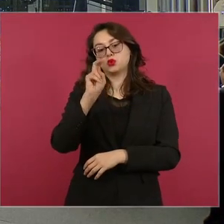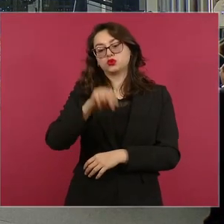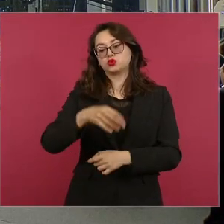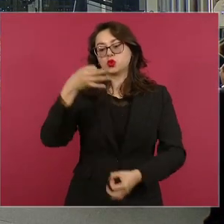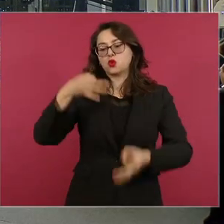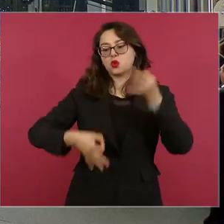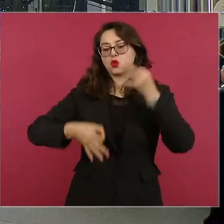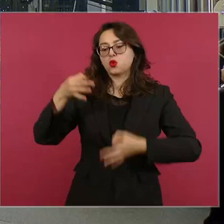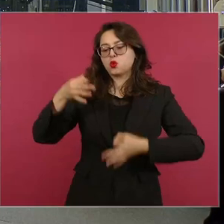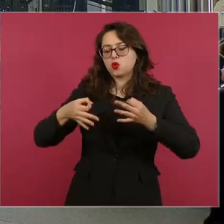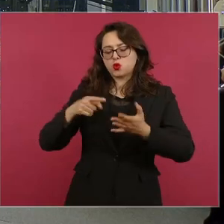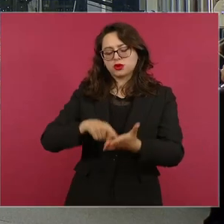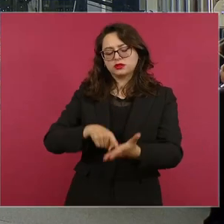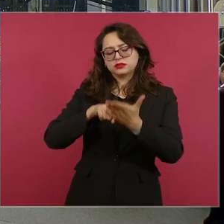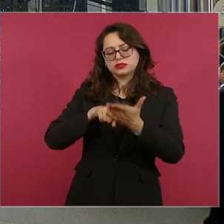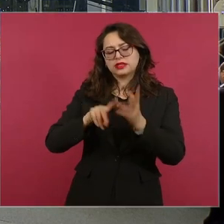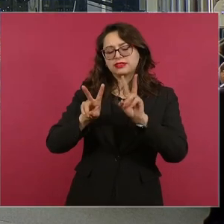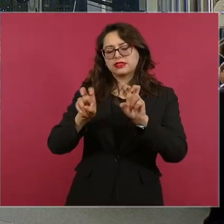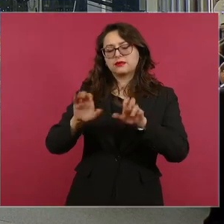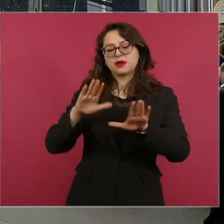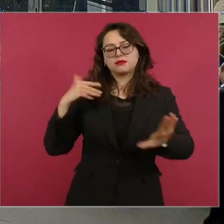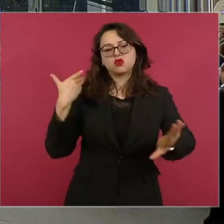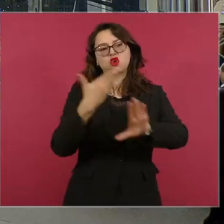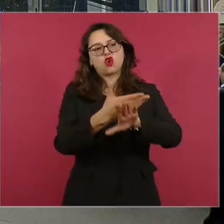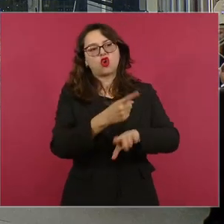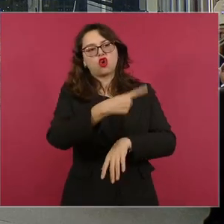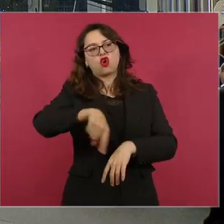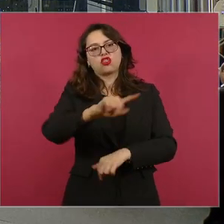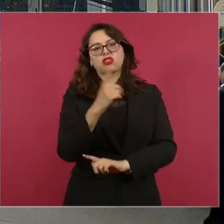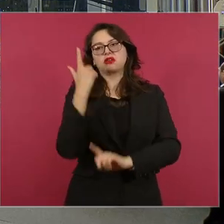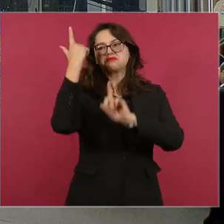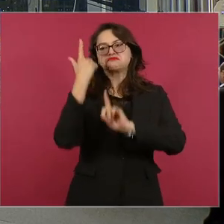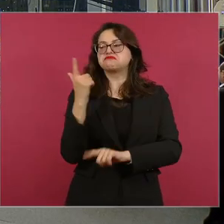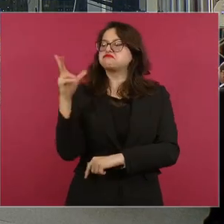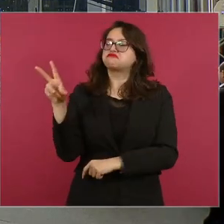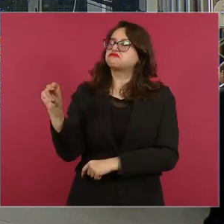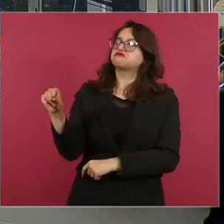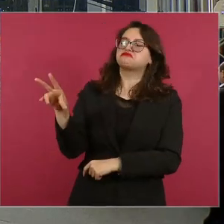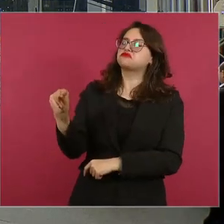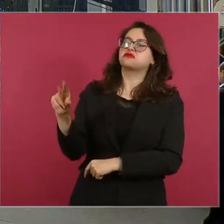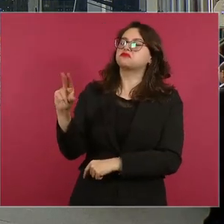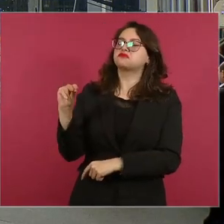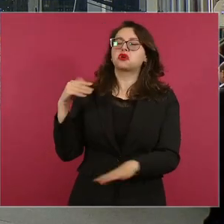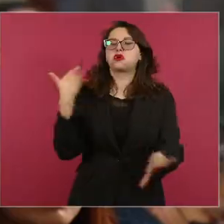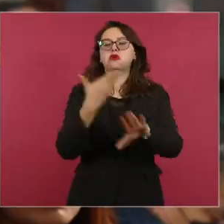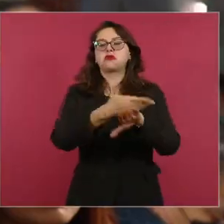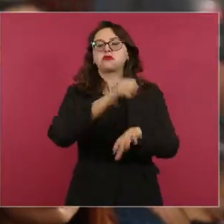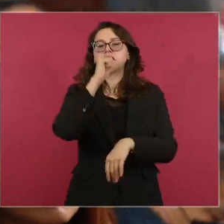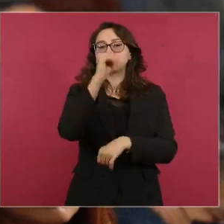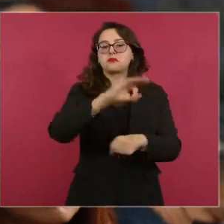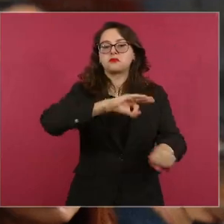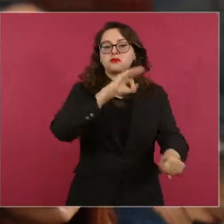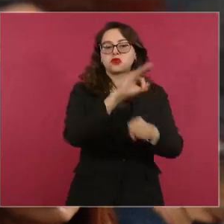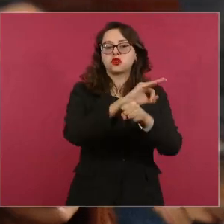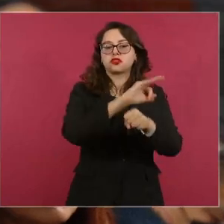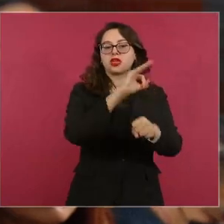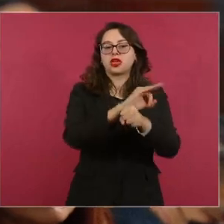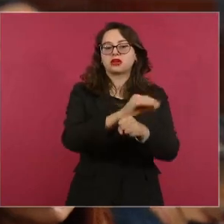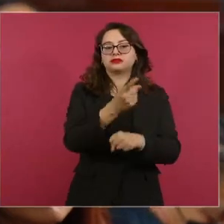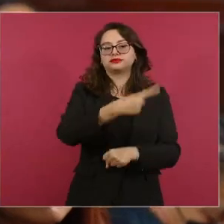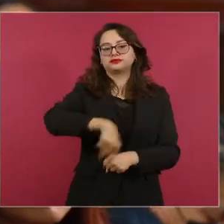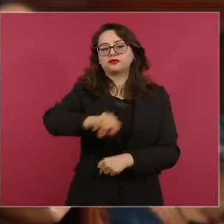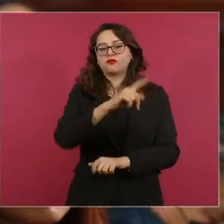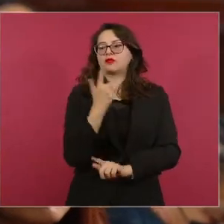México en contra de los fabricantes de armas. Invocó una ley de 2005 que protege a los fabricantes y a